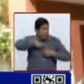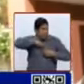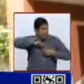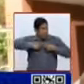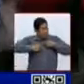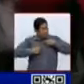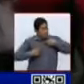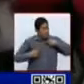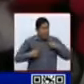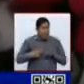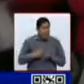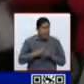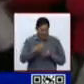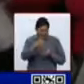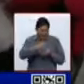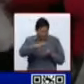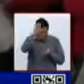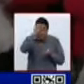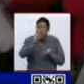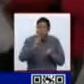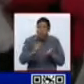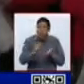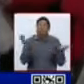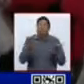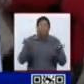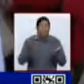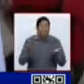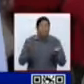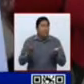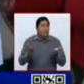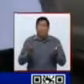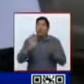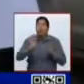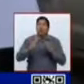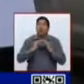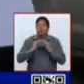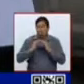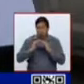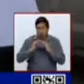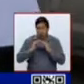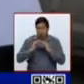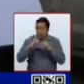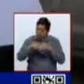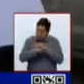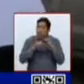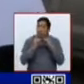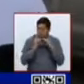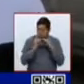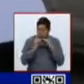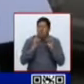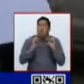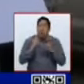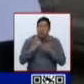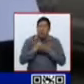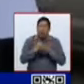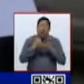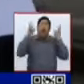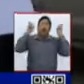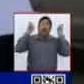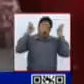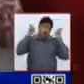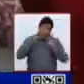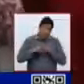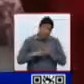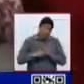así puedan pasar los alumnos. ¿Todo eso dónde ocurría? En su casa, él los citaba a su casa para que pueda ayudarle a hacer algún